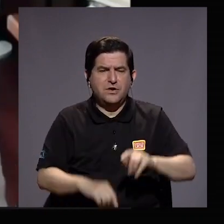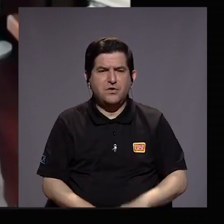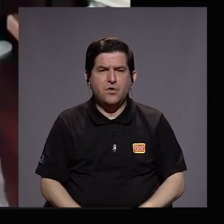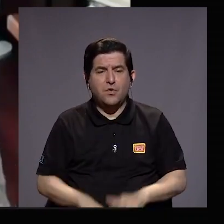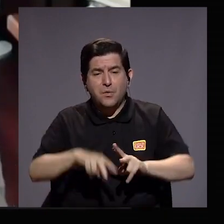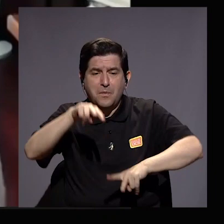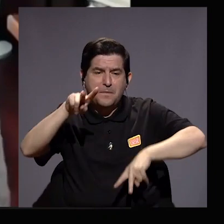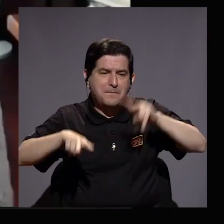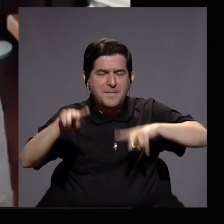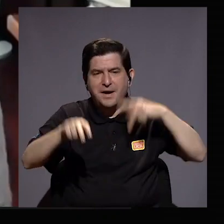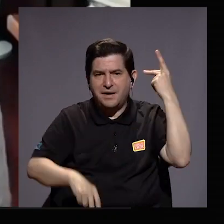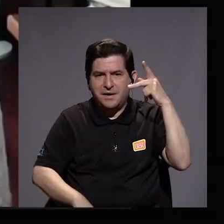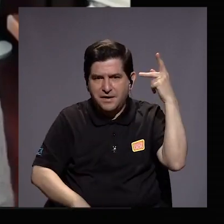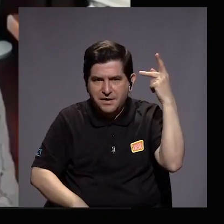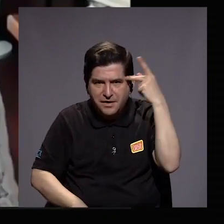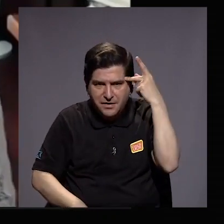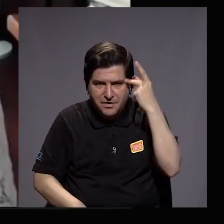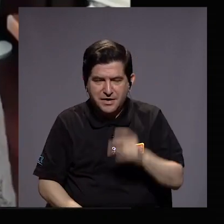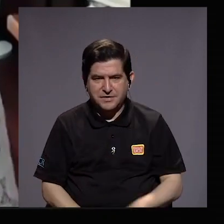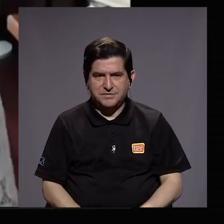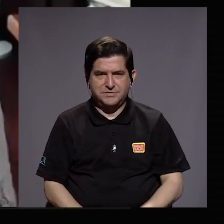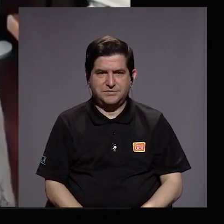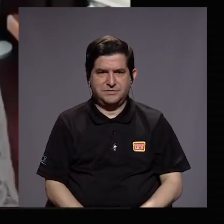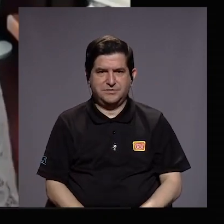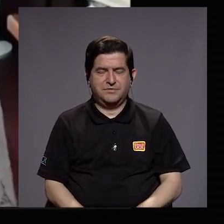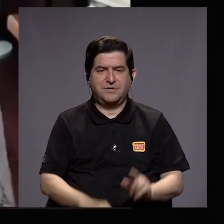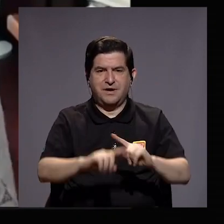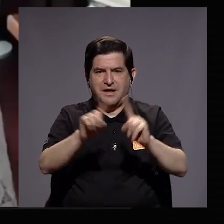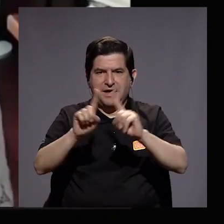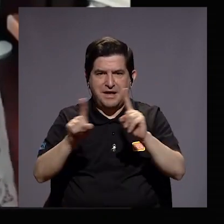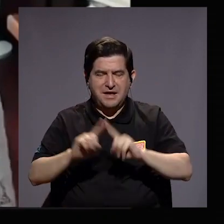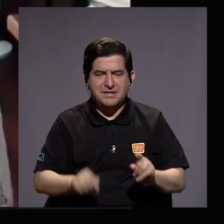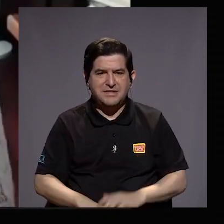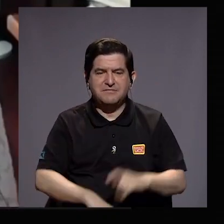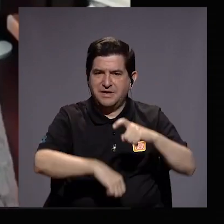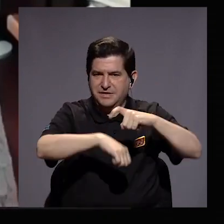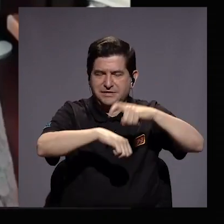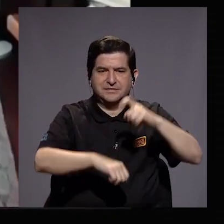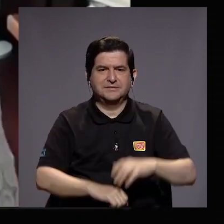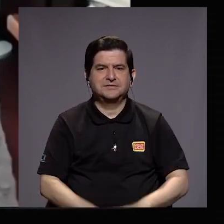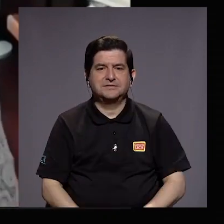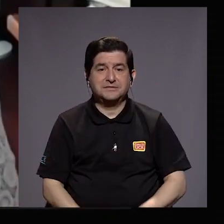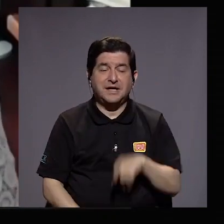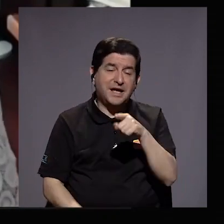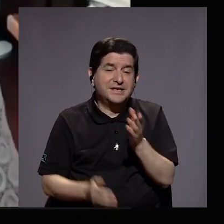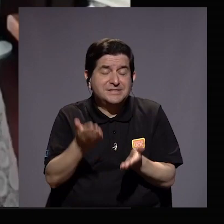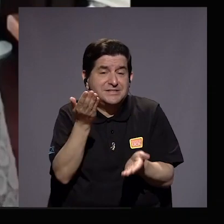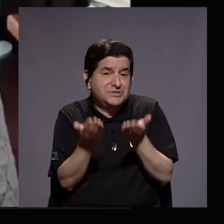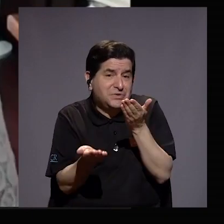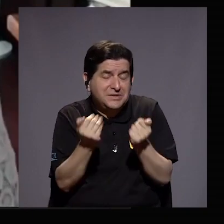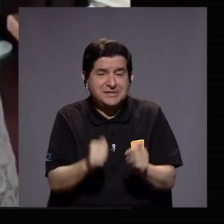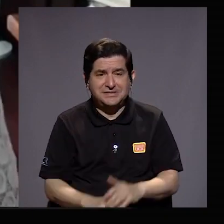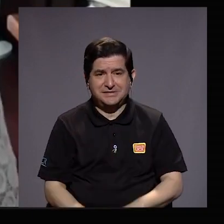a los vaivenes políticos o económicos de diferentes sectores. Eso sería